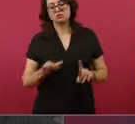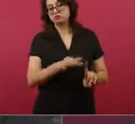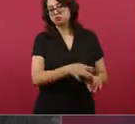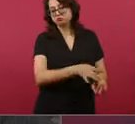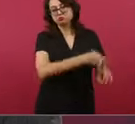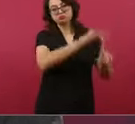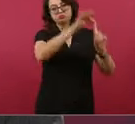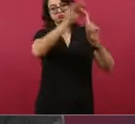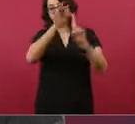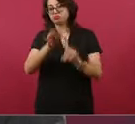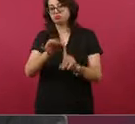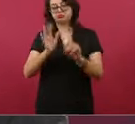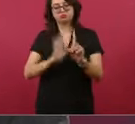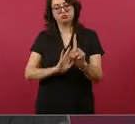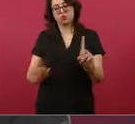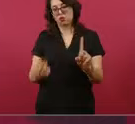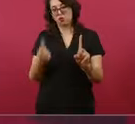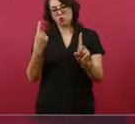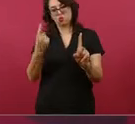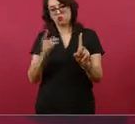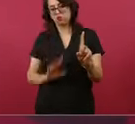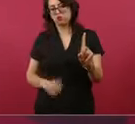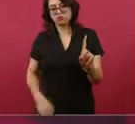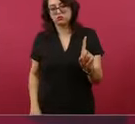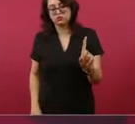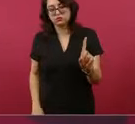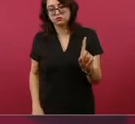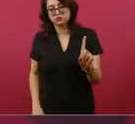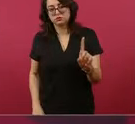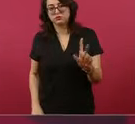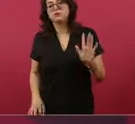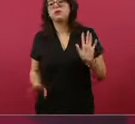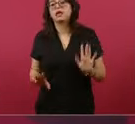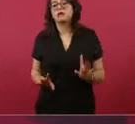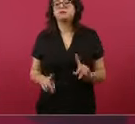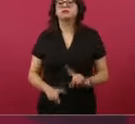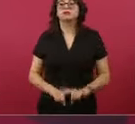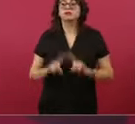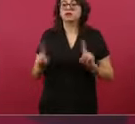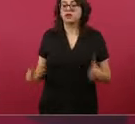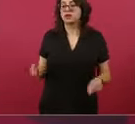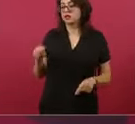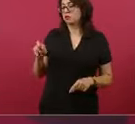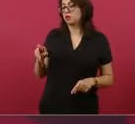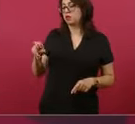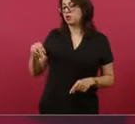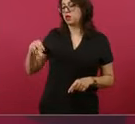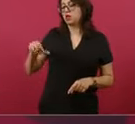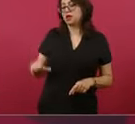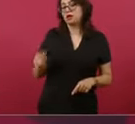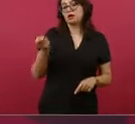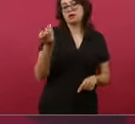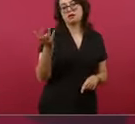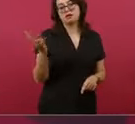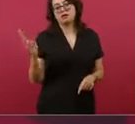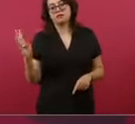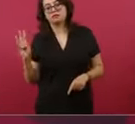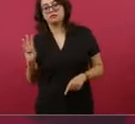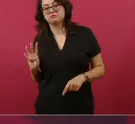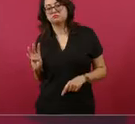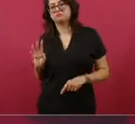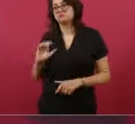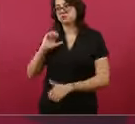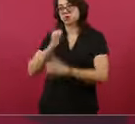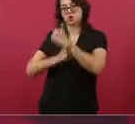En el caso de Morena, es la elección